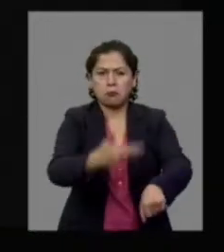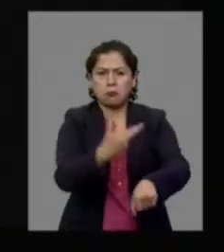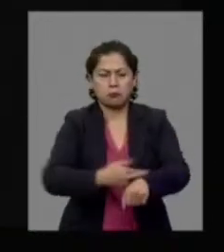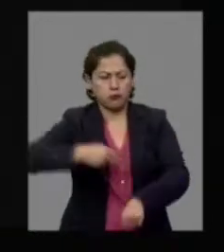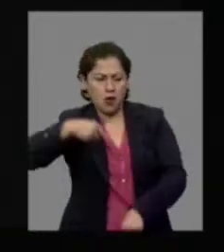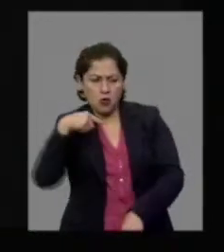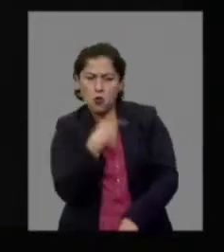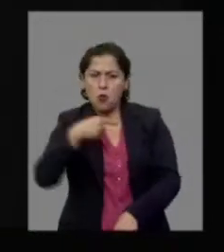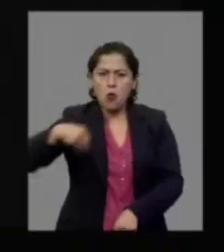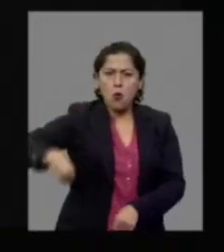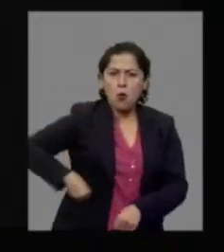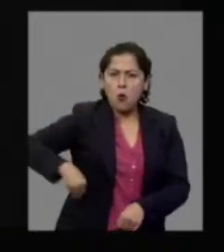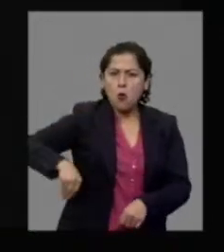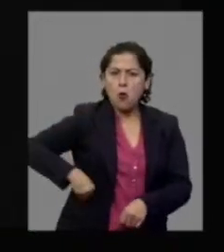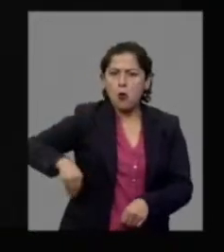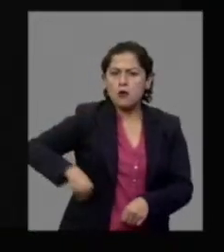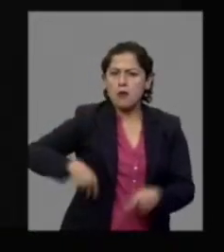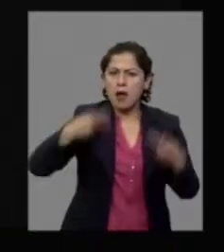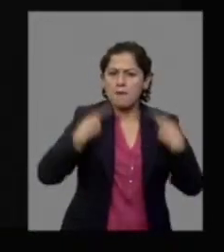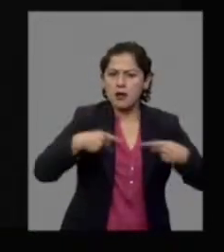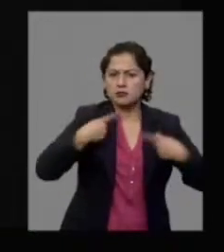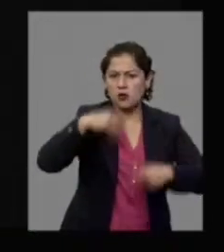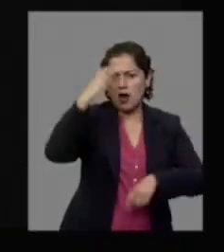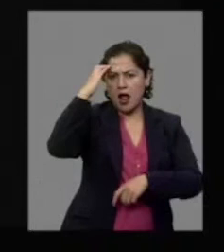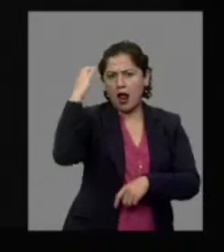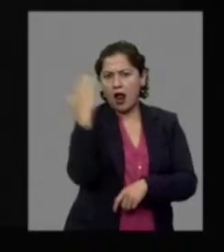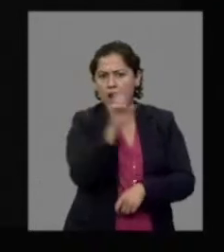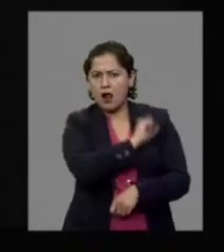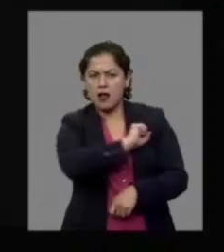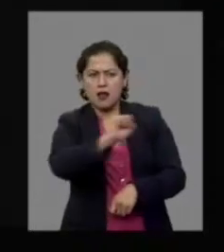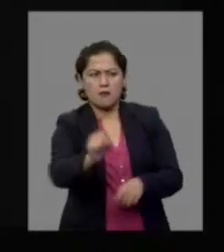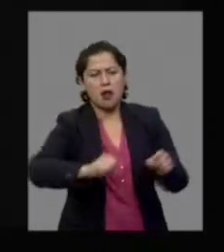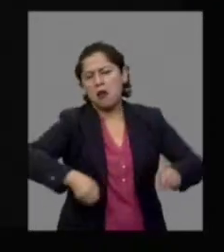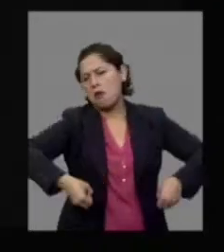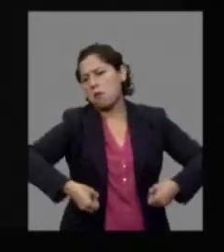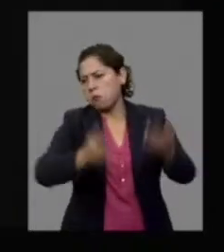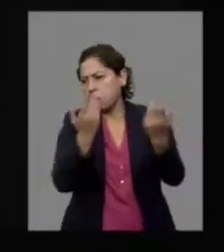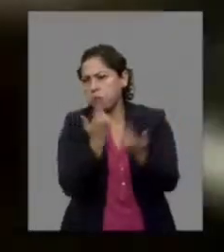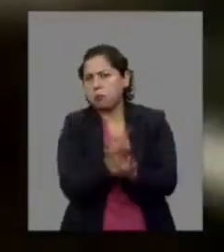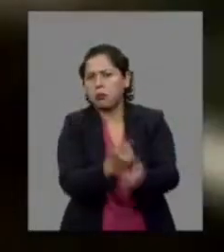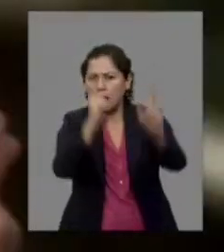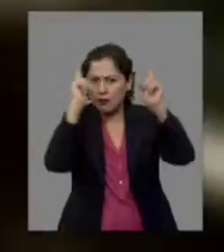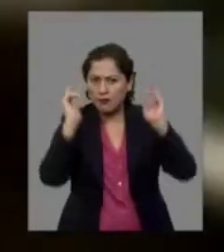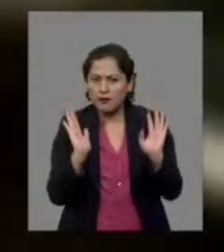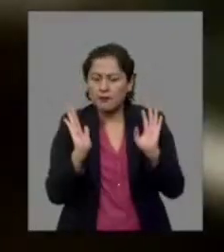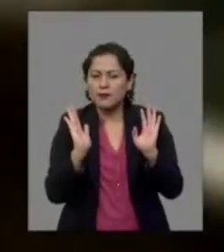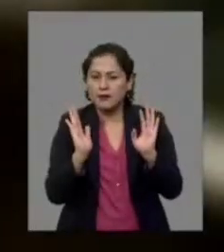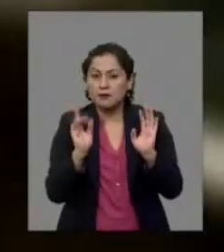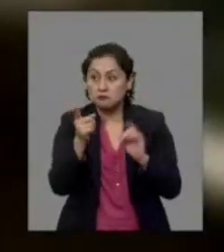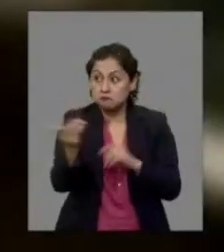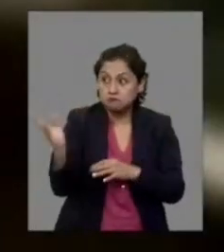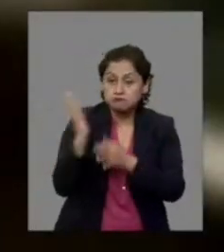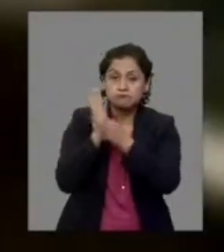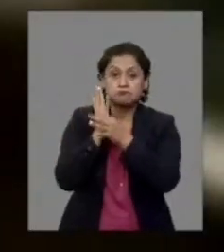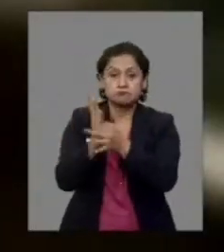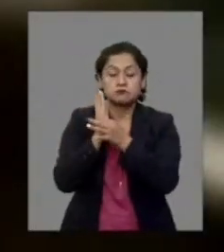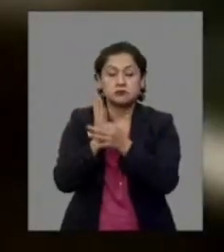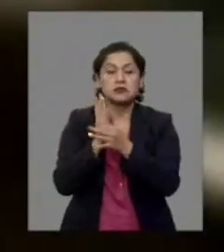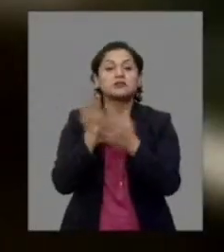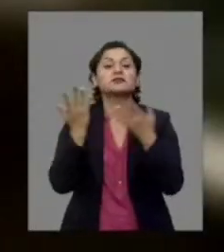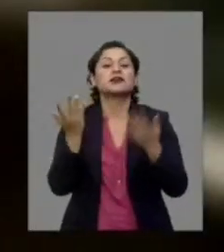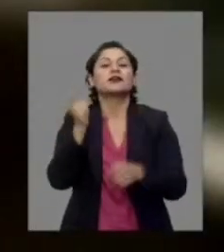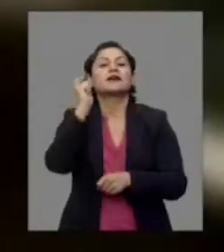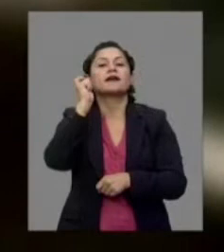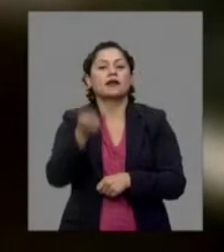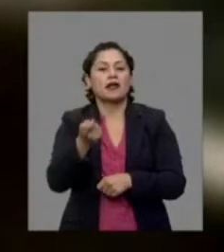con base en meras cuestiones formales, que no se toma en cuenta lo que es el